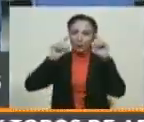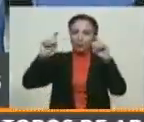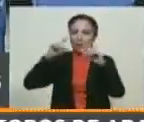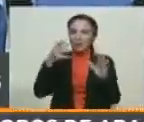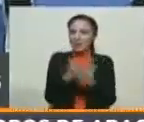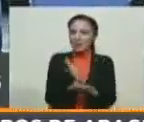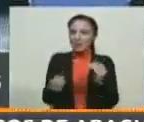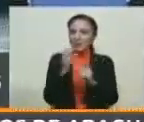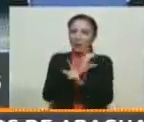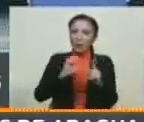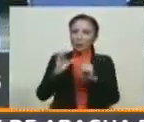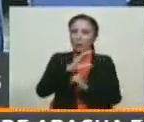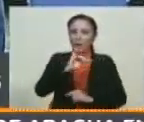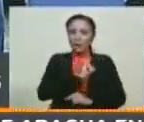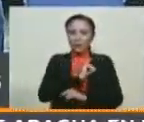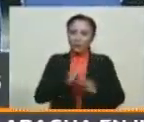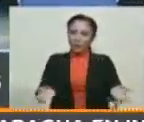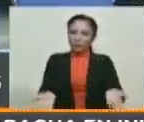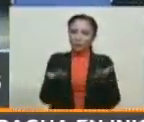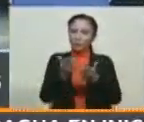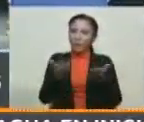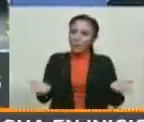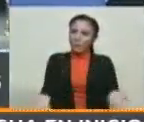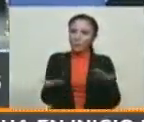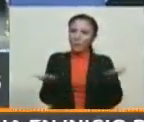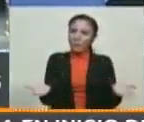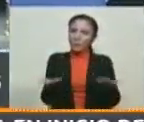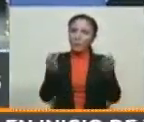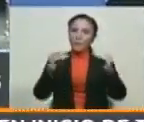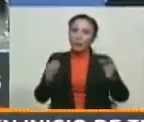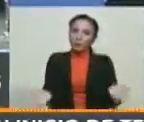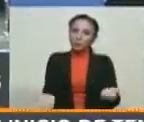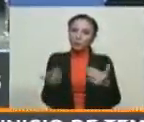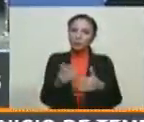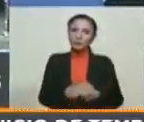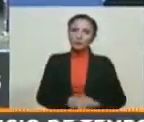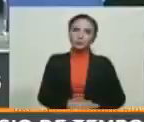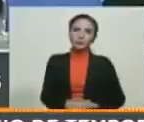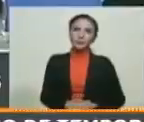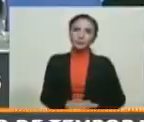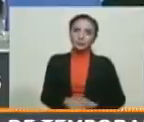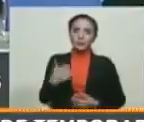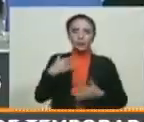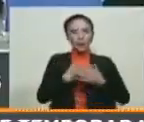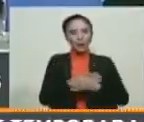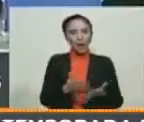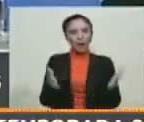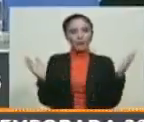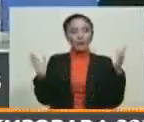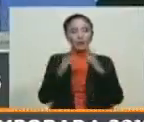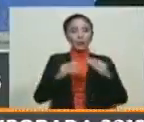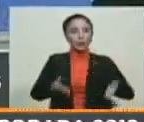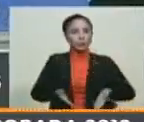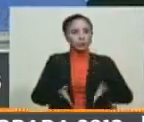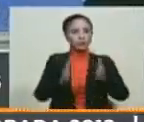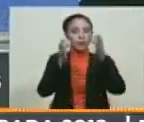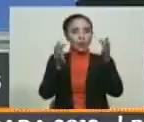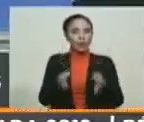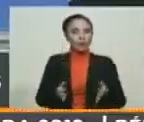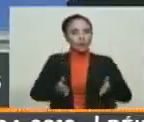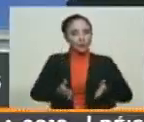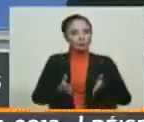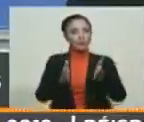para empujar empujar y empujar y abrirle el camino definitiva